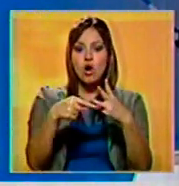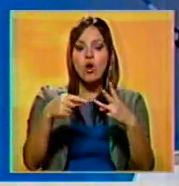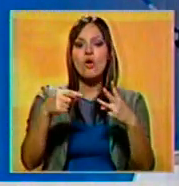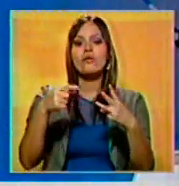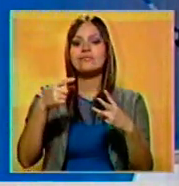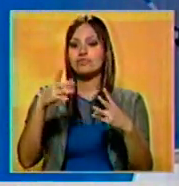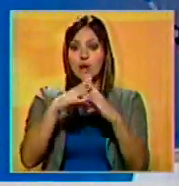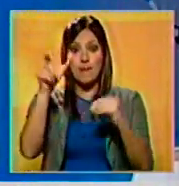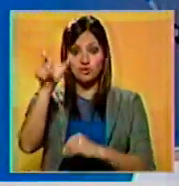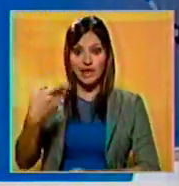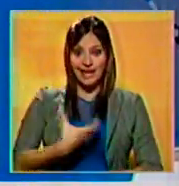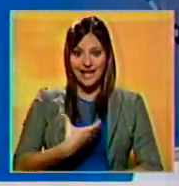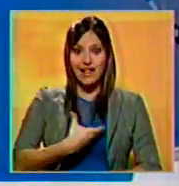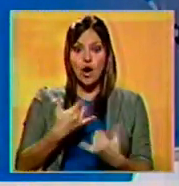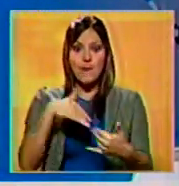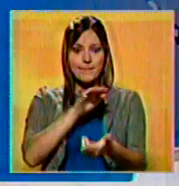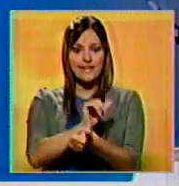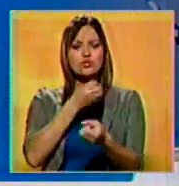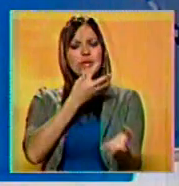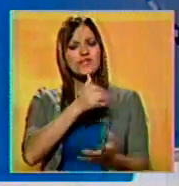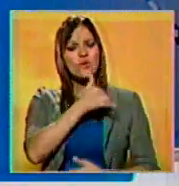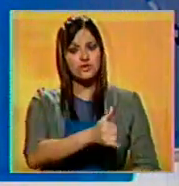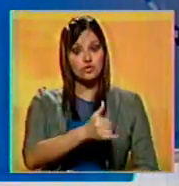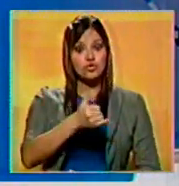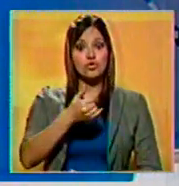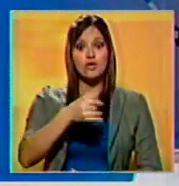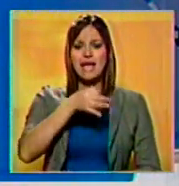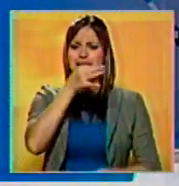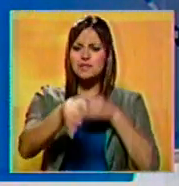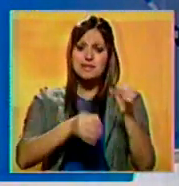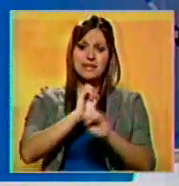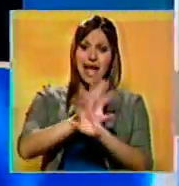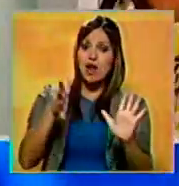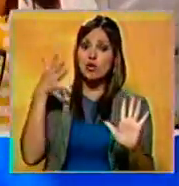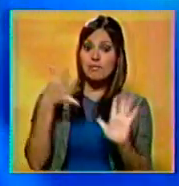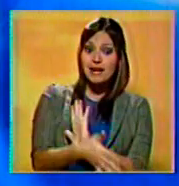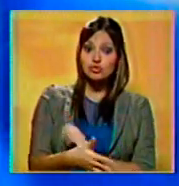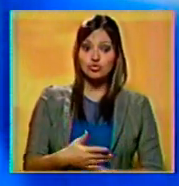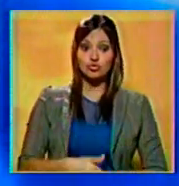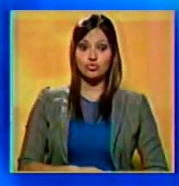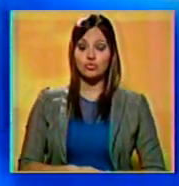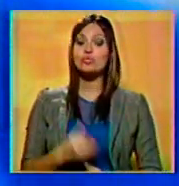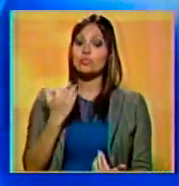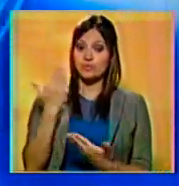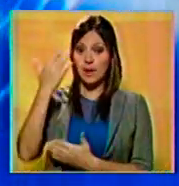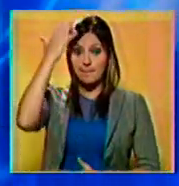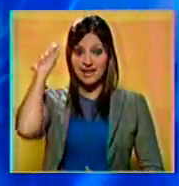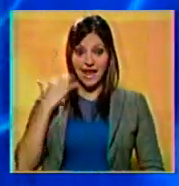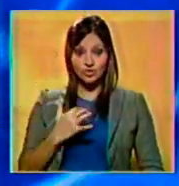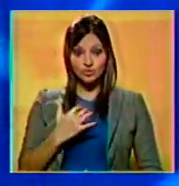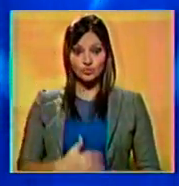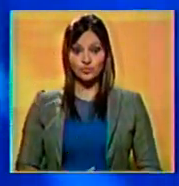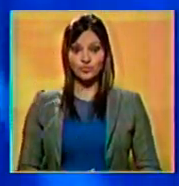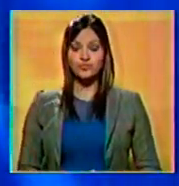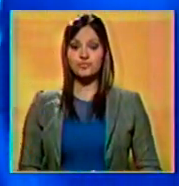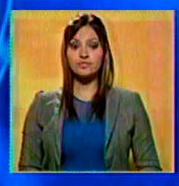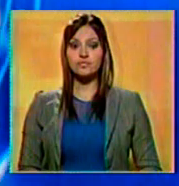Cristóbal, Daniel Ceballos. Así que hacemos un contacto con Milagros Zambrano para que nos amplíe sobre esta rueda de prensa. Adelante,